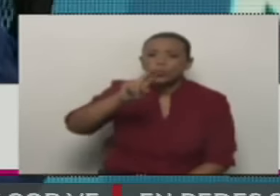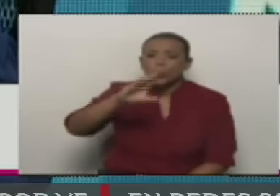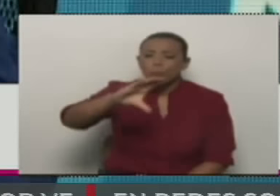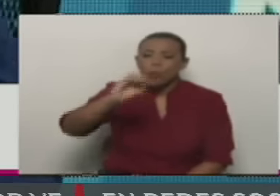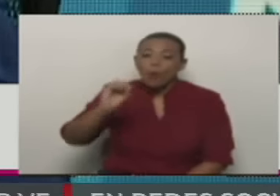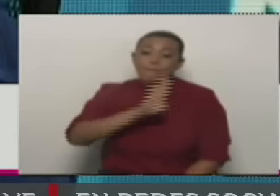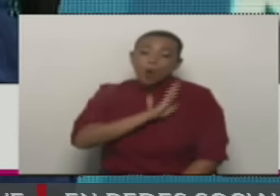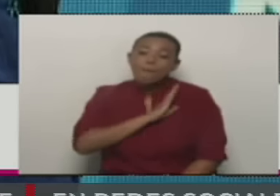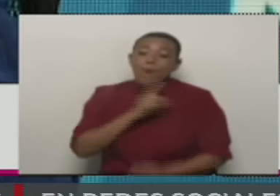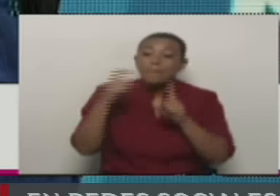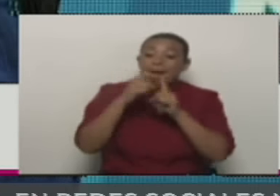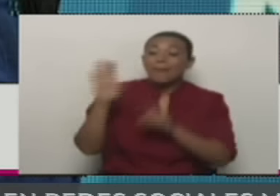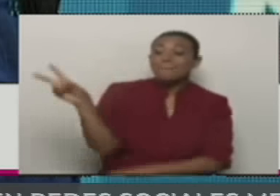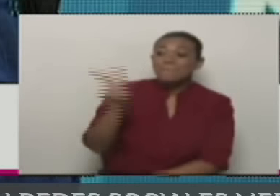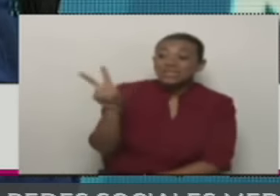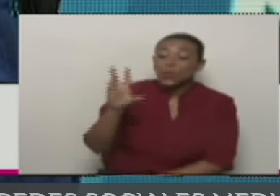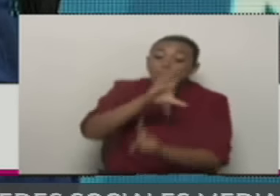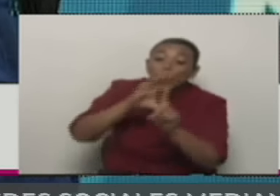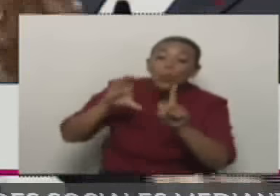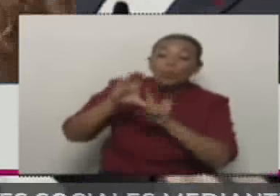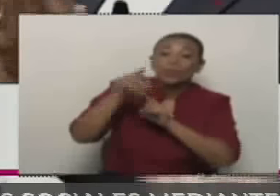Venezuela. Es el concepto